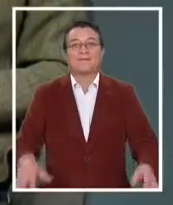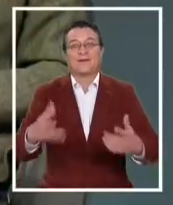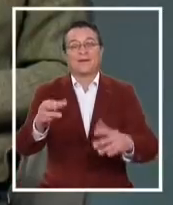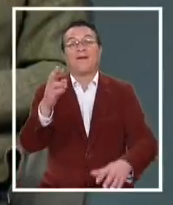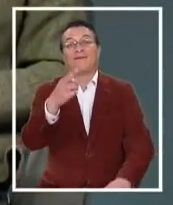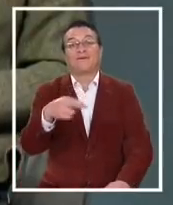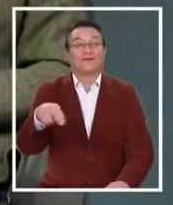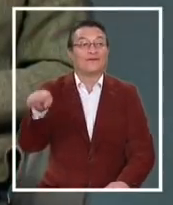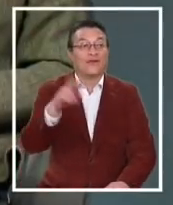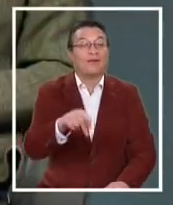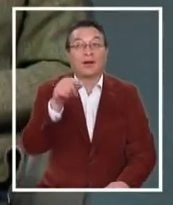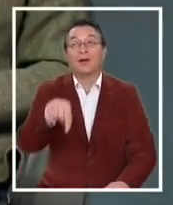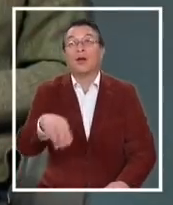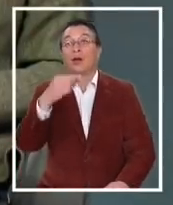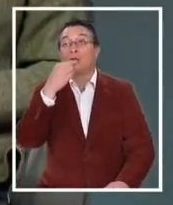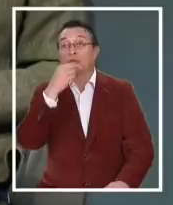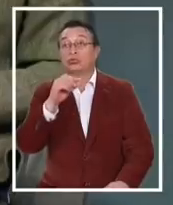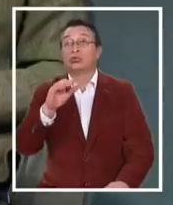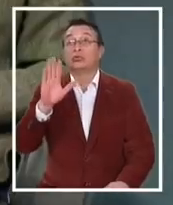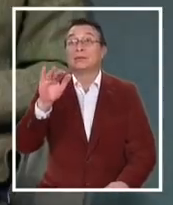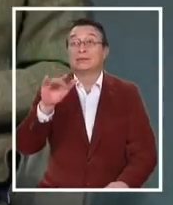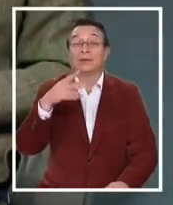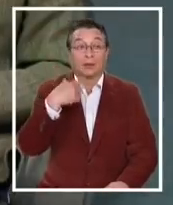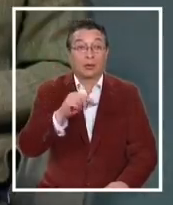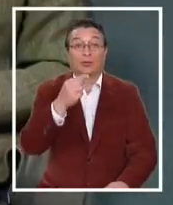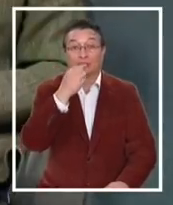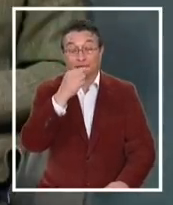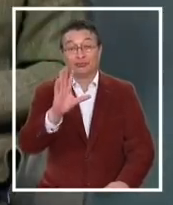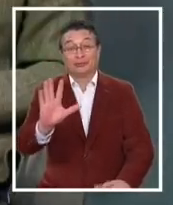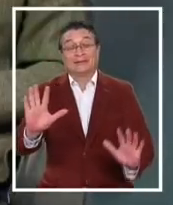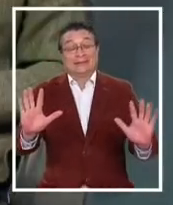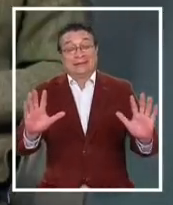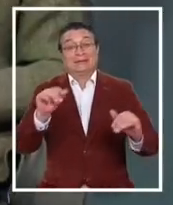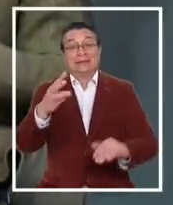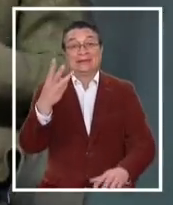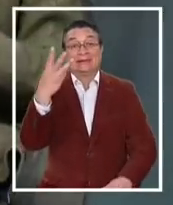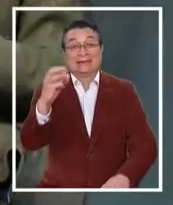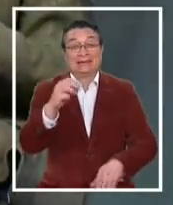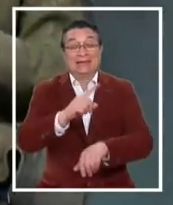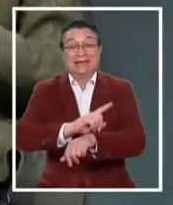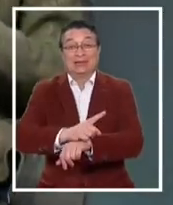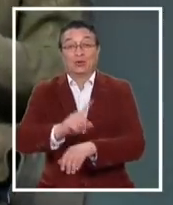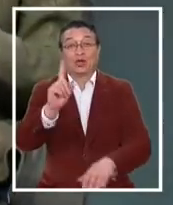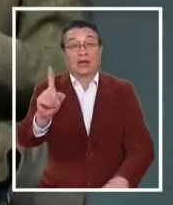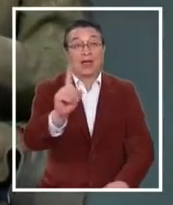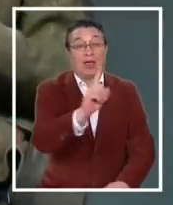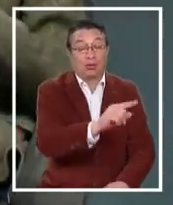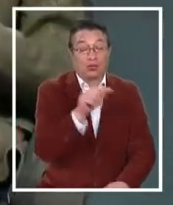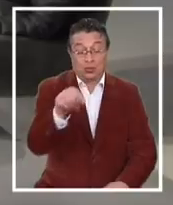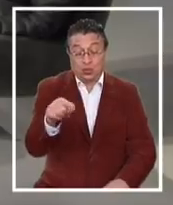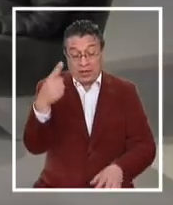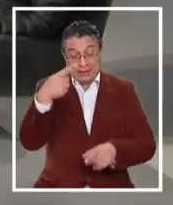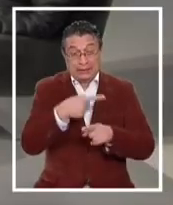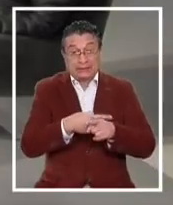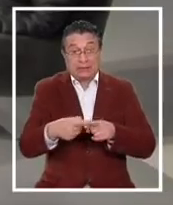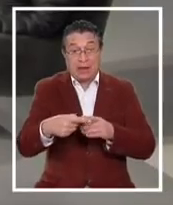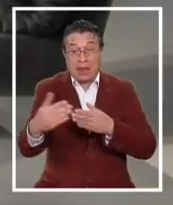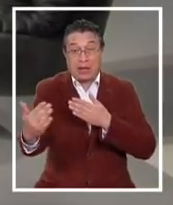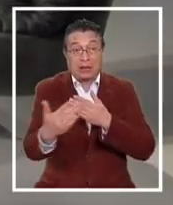No voy a decir para despedirnos, porque tenemos valiosos 30 segundos para cada uno. La semana que viene, que es una semana que por lo visto